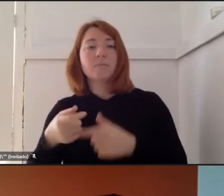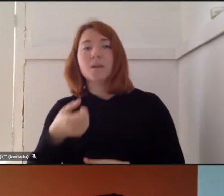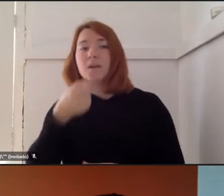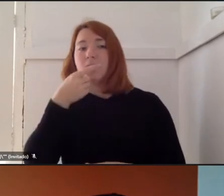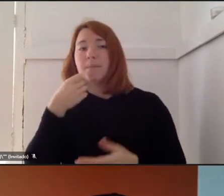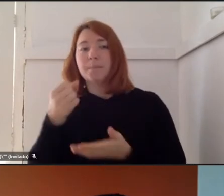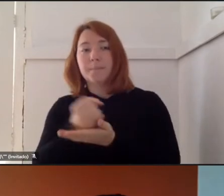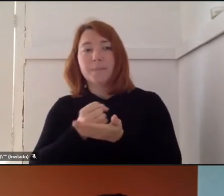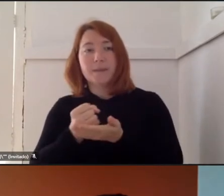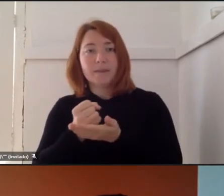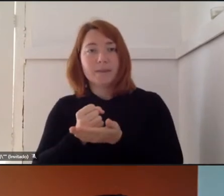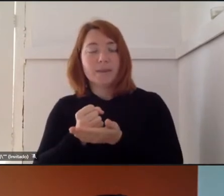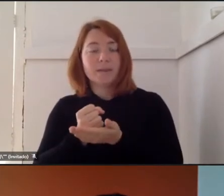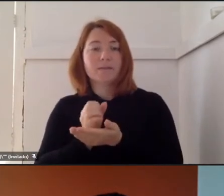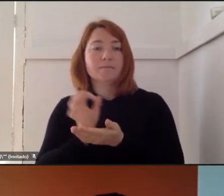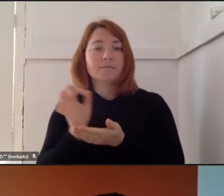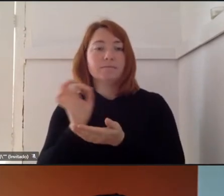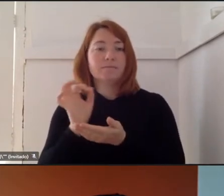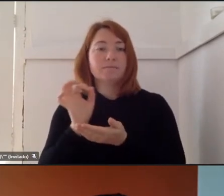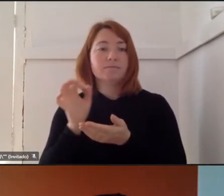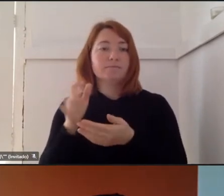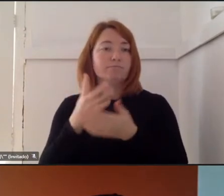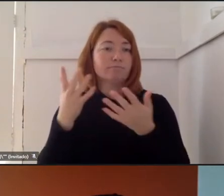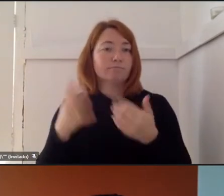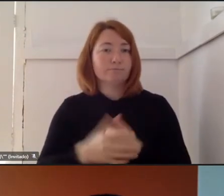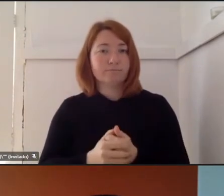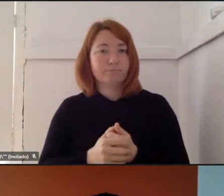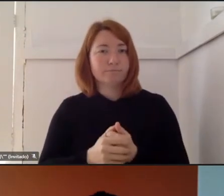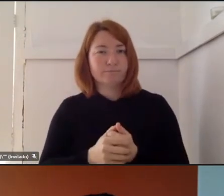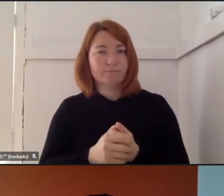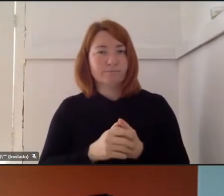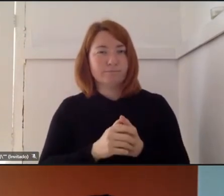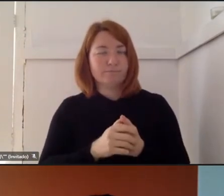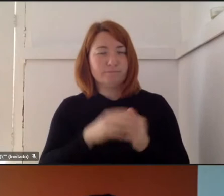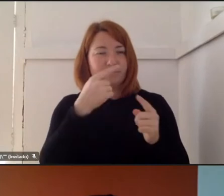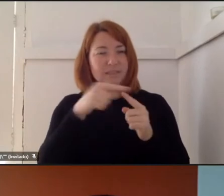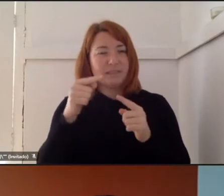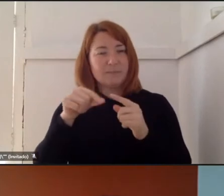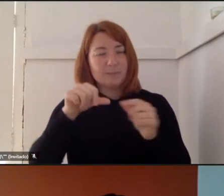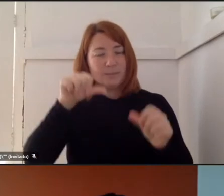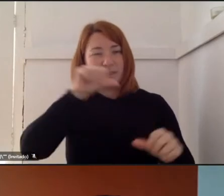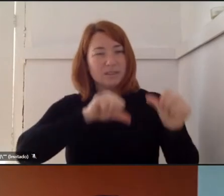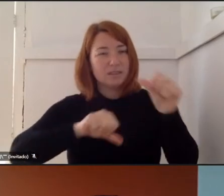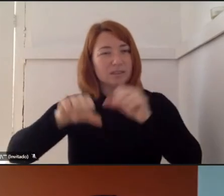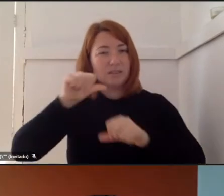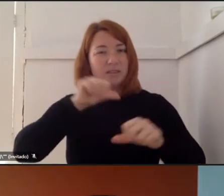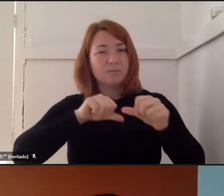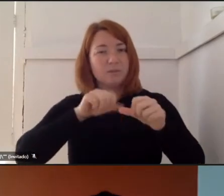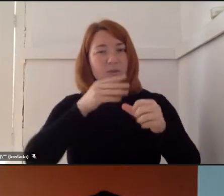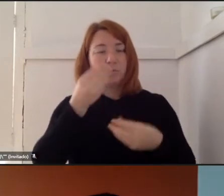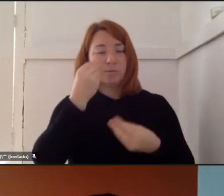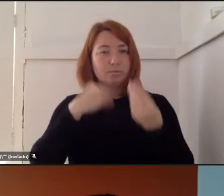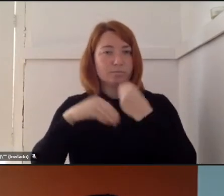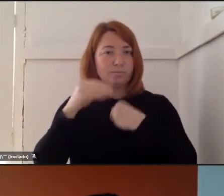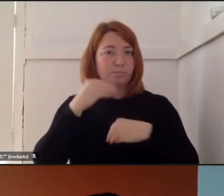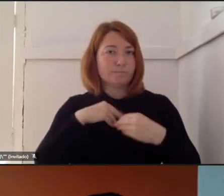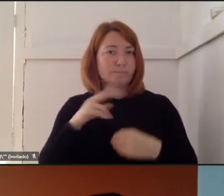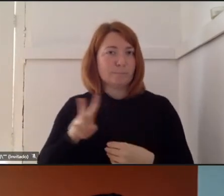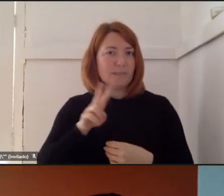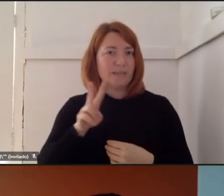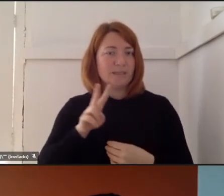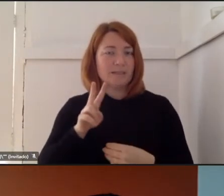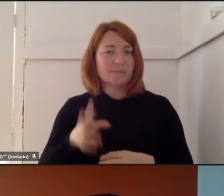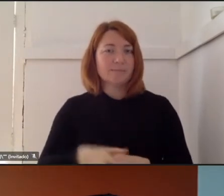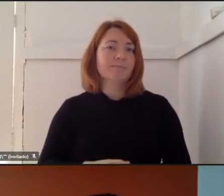de envenenamiento por polonio, que es un tema muy de política. Y quiero decir, lo que hay que ver es que la física y la tecnología